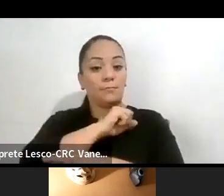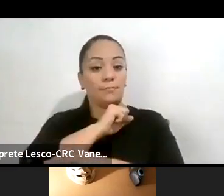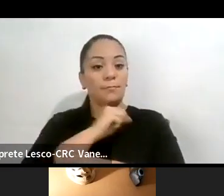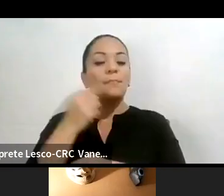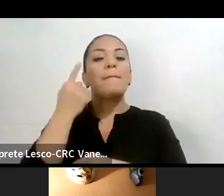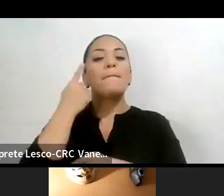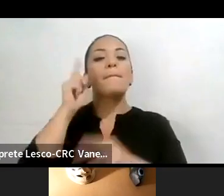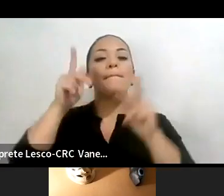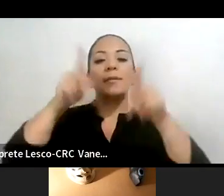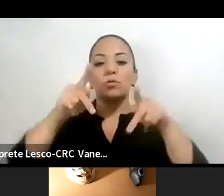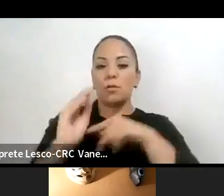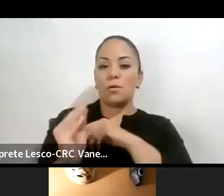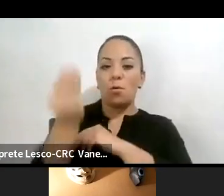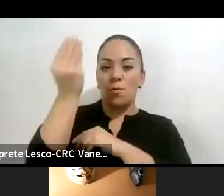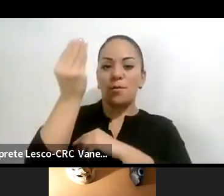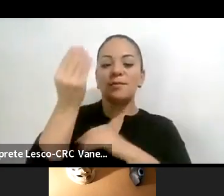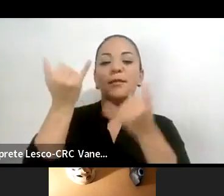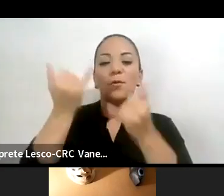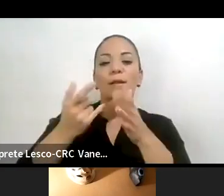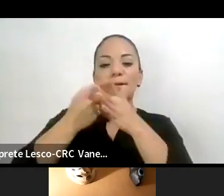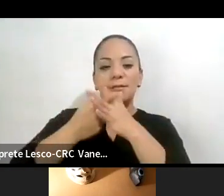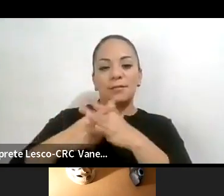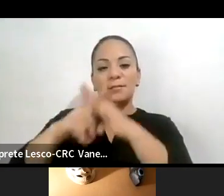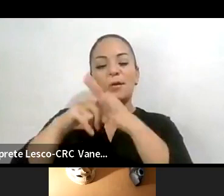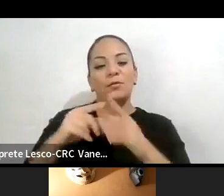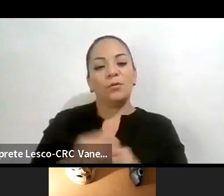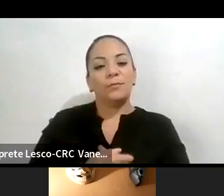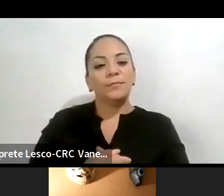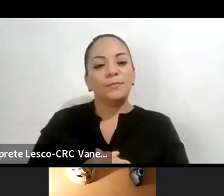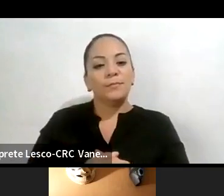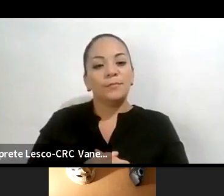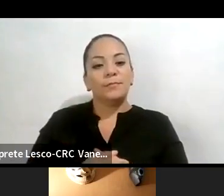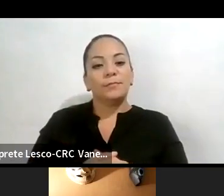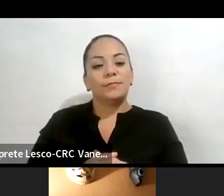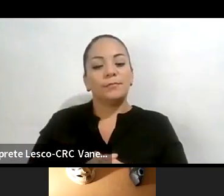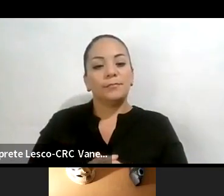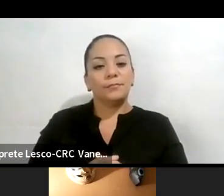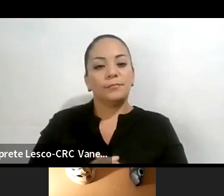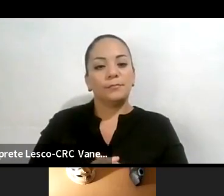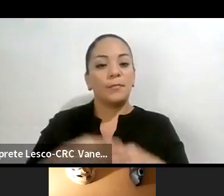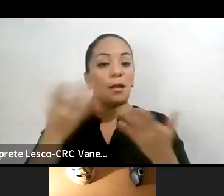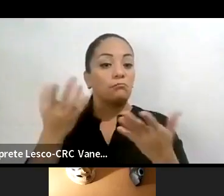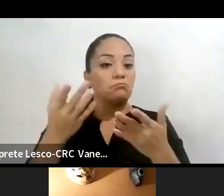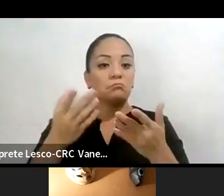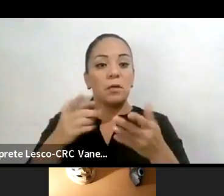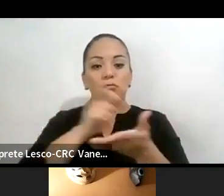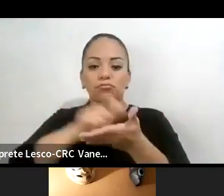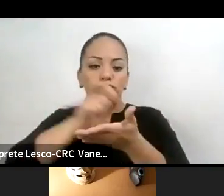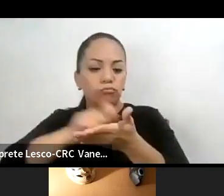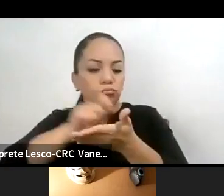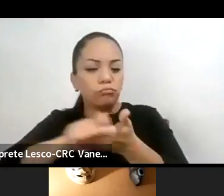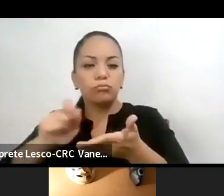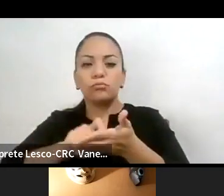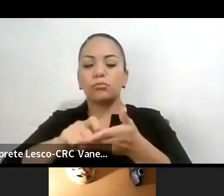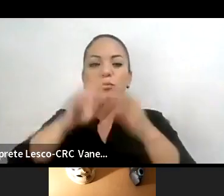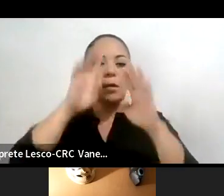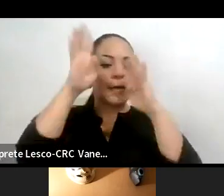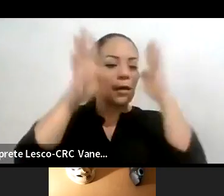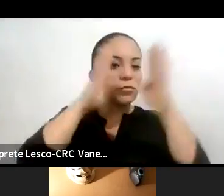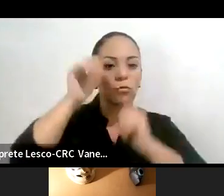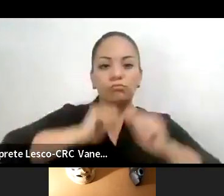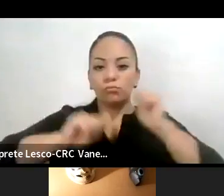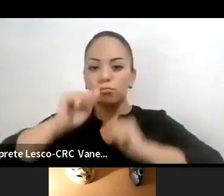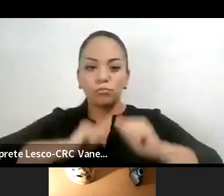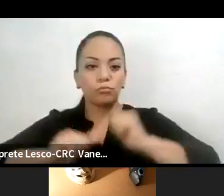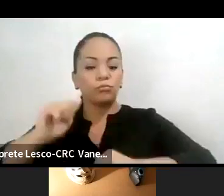las personas más jóvenes que se están iniciando en la creación artística, la literatura, el teatro o